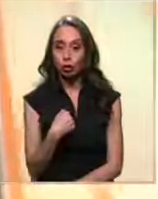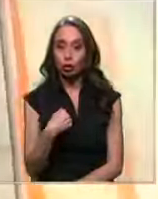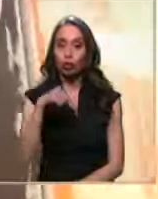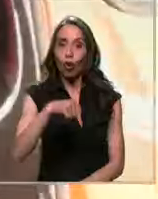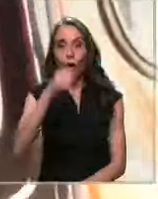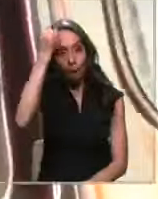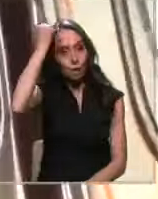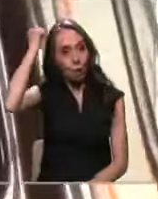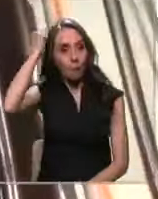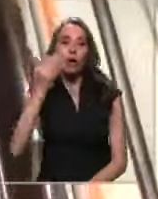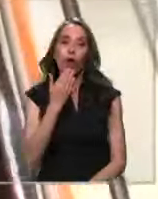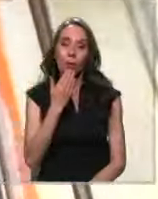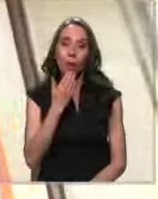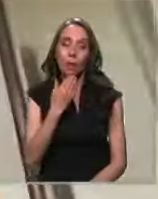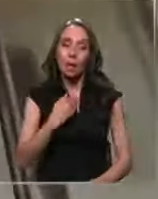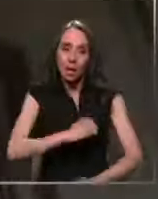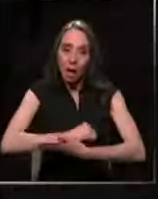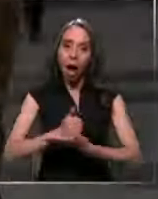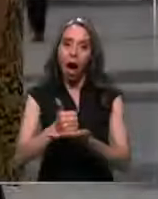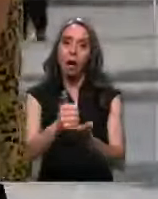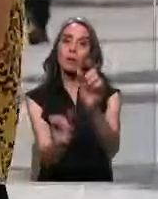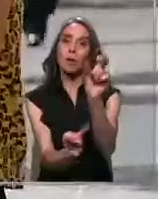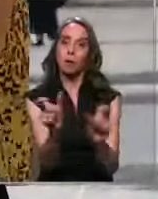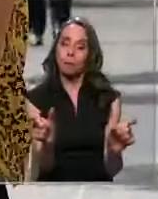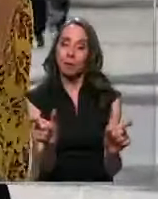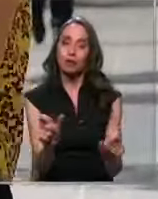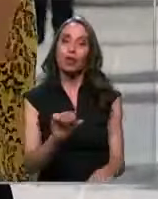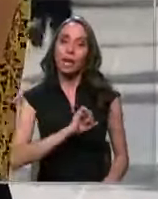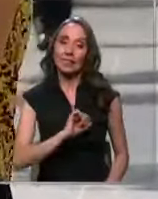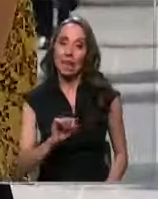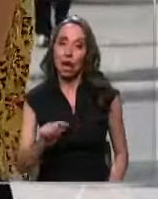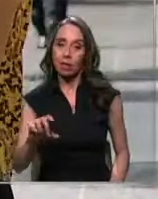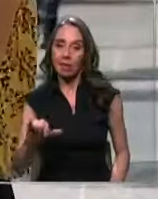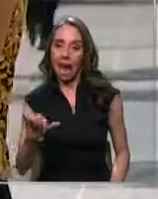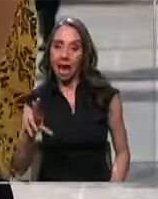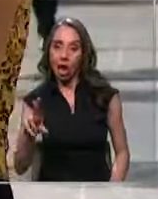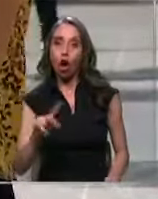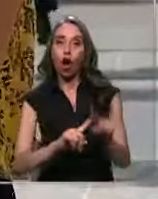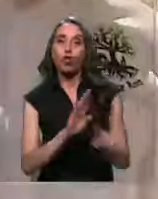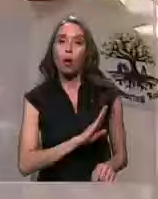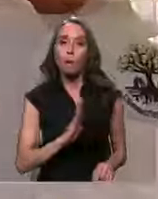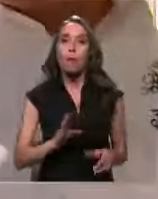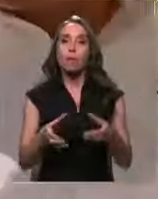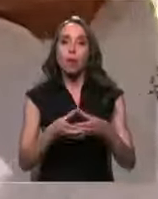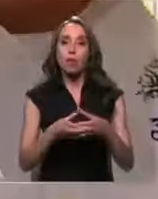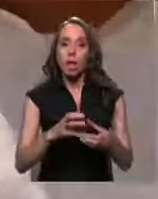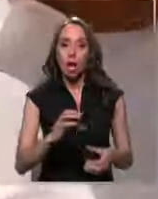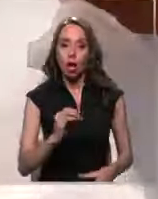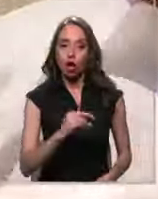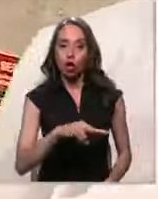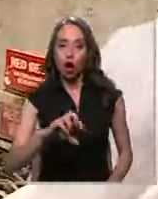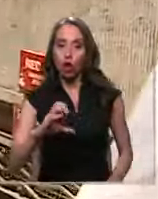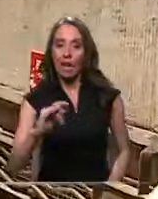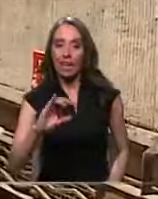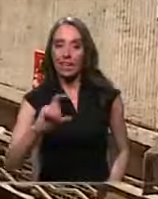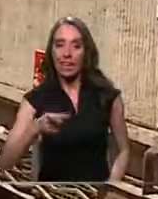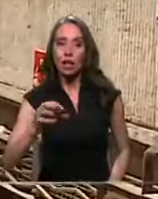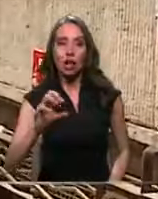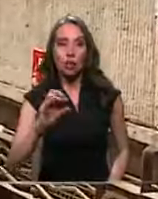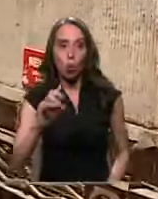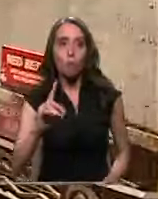aquí también para ayudar a la gente. En Santiago, Taylor junto a otros miembros de Connecting Roots, incluidos Mary y